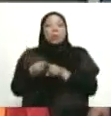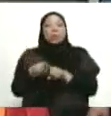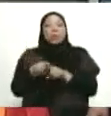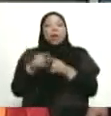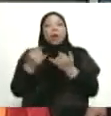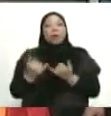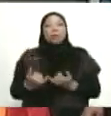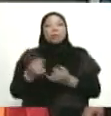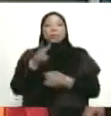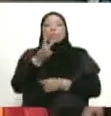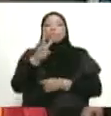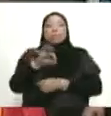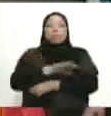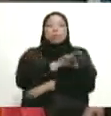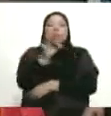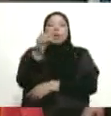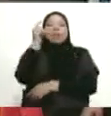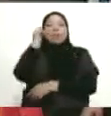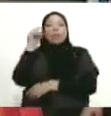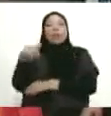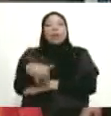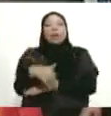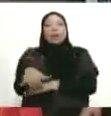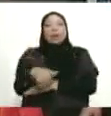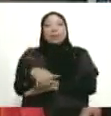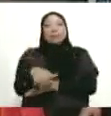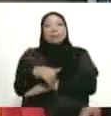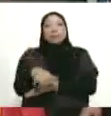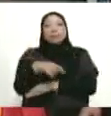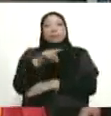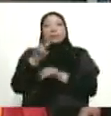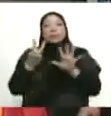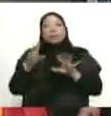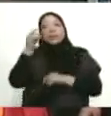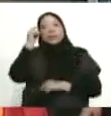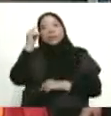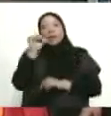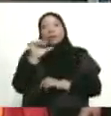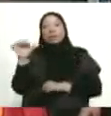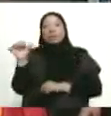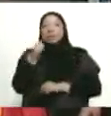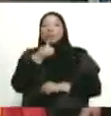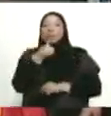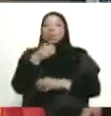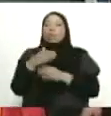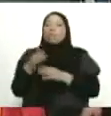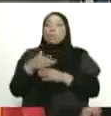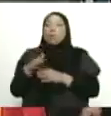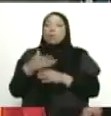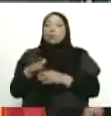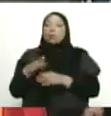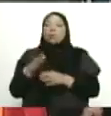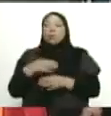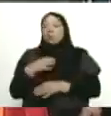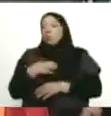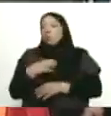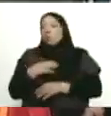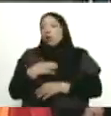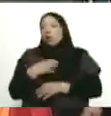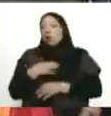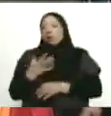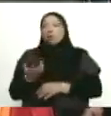estar las 24 horas del día en la calle, los 7 días a la semana. Quien no quiera simplemente diga que no puede, no